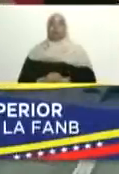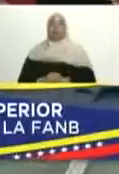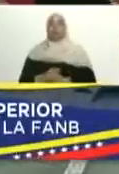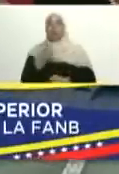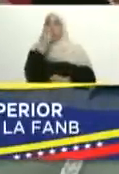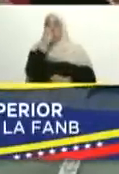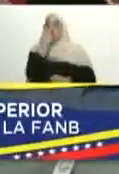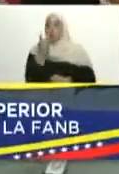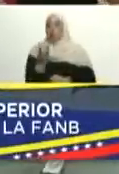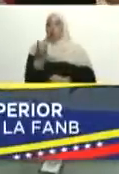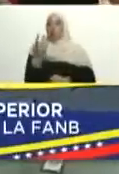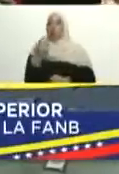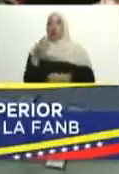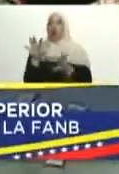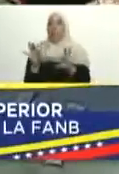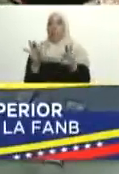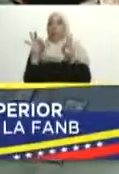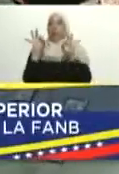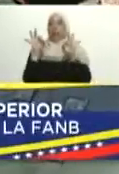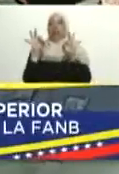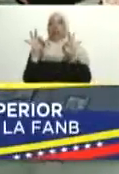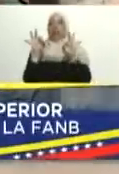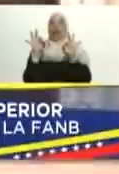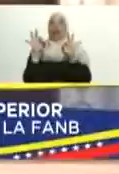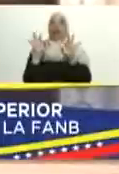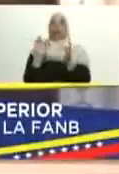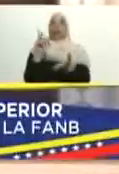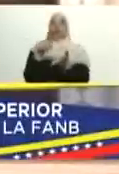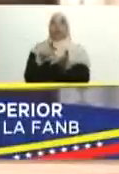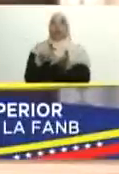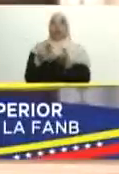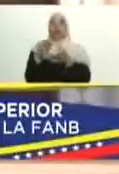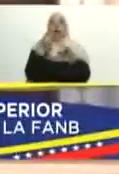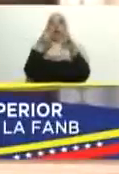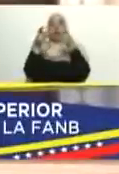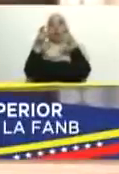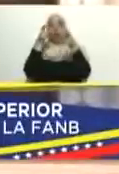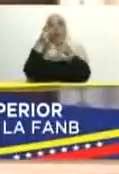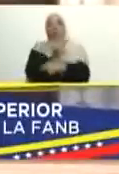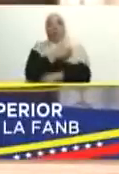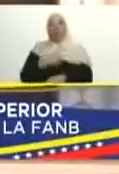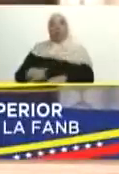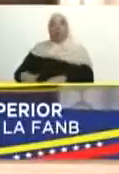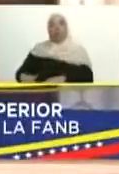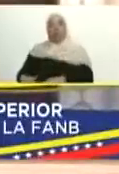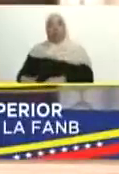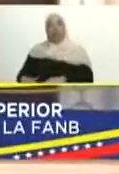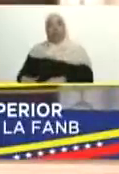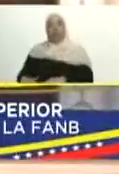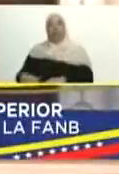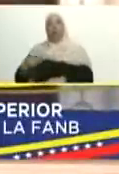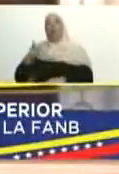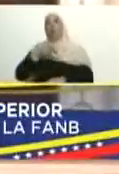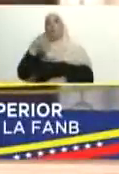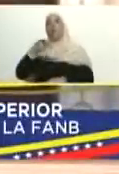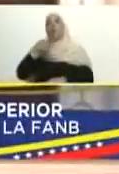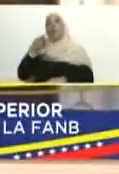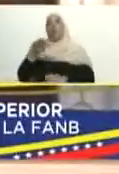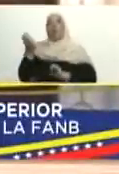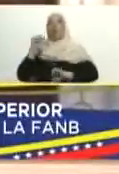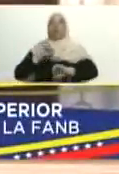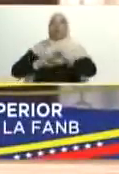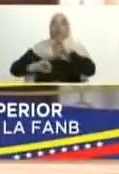invitado de manera especial al asesor presidencial en política de defensa y